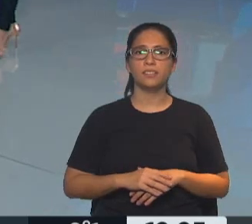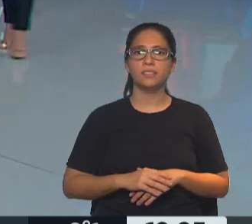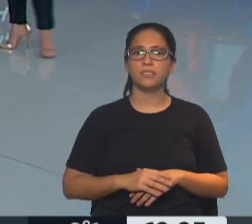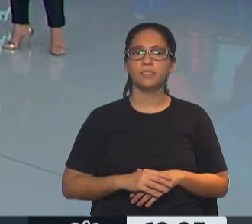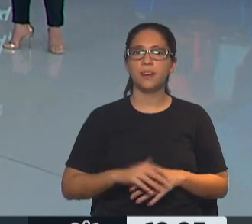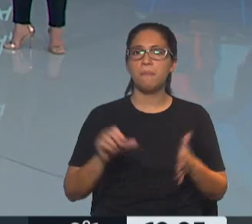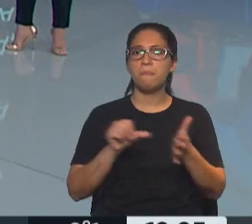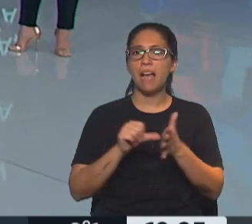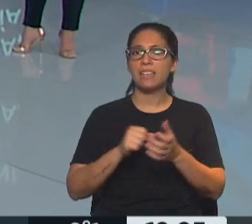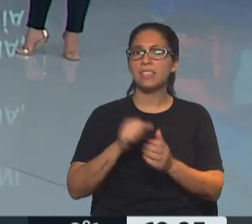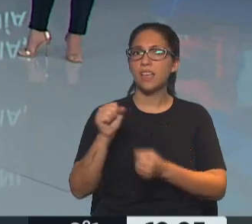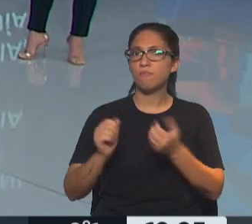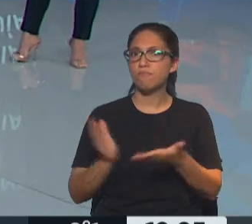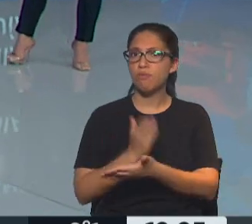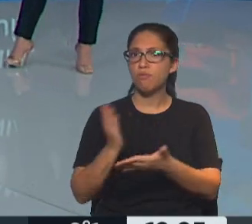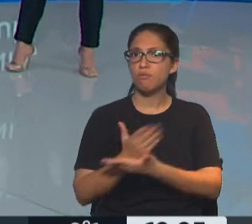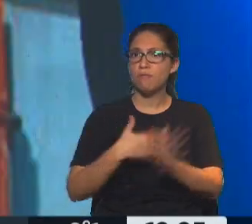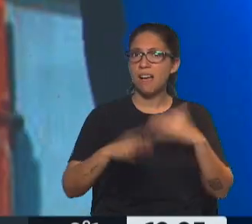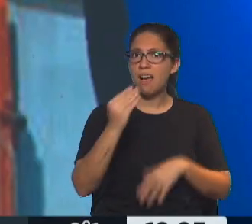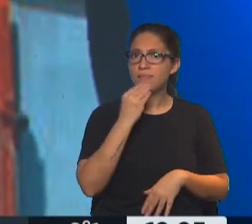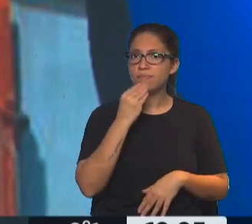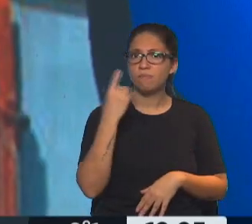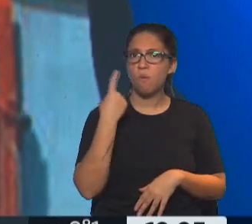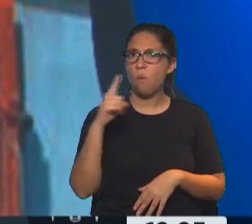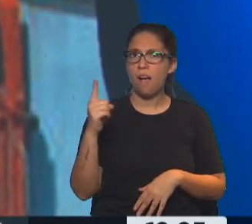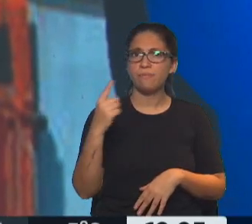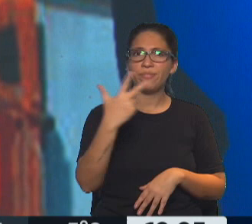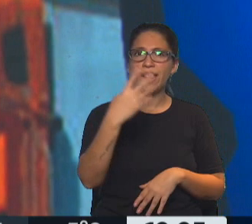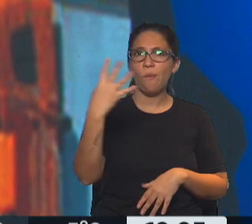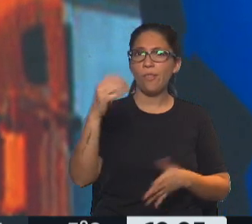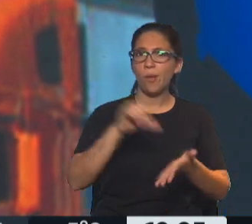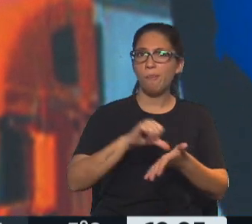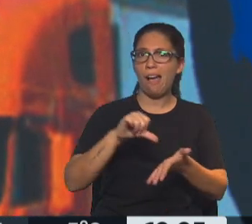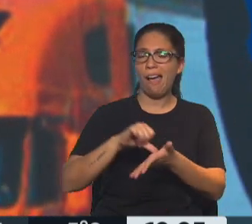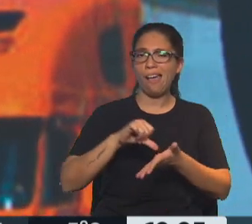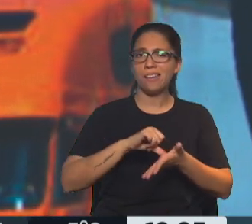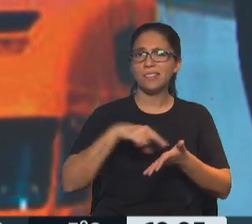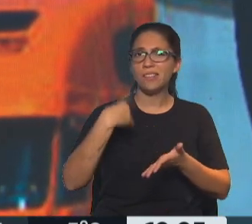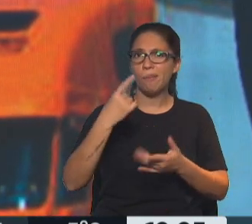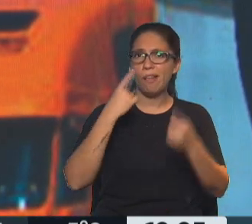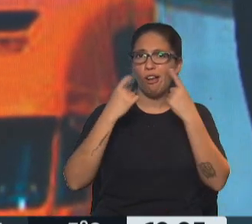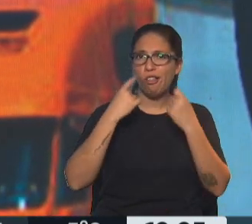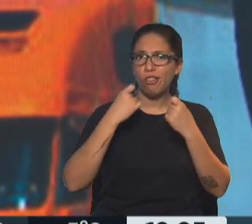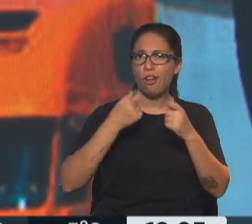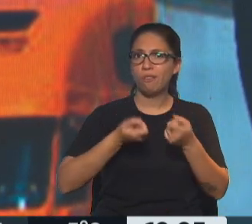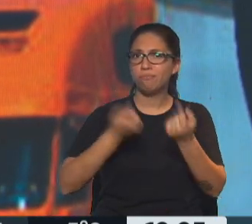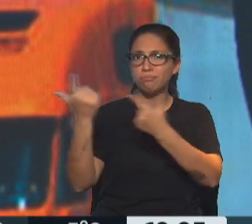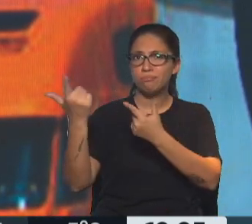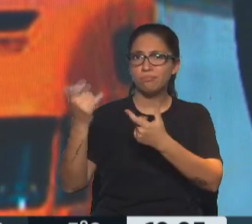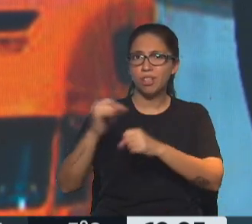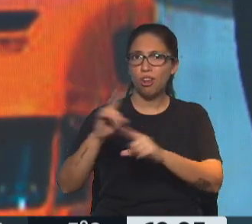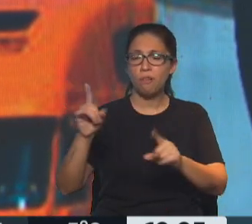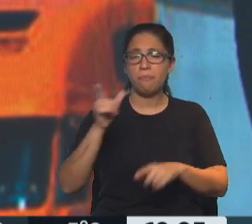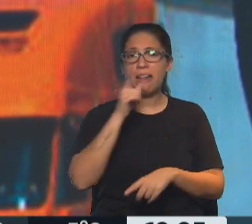son los países productores de alimento, porque ustedes deben leer 3, 4 países son los que ponen regulaciones a las exportaciones. Y